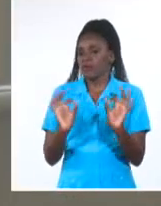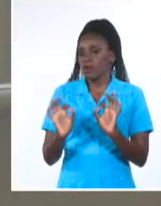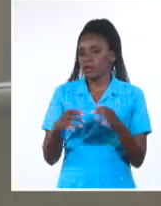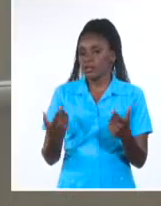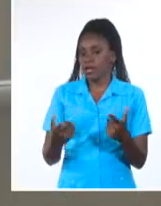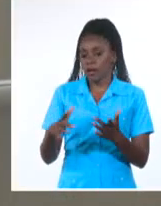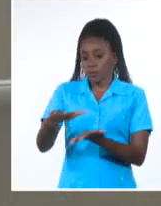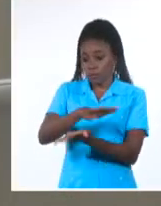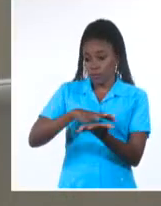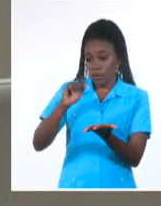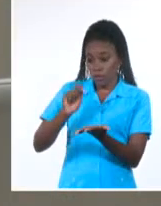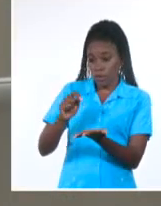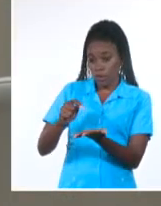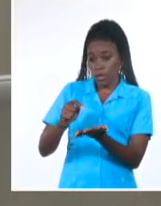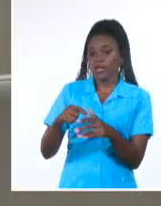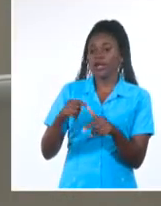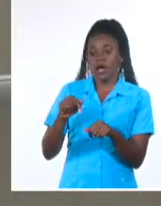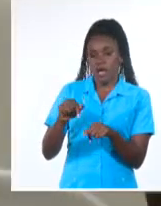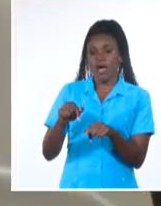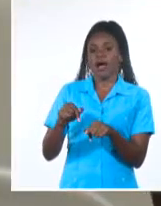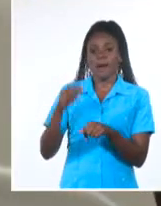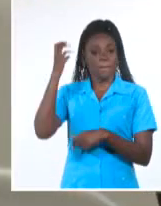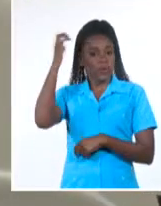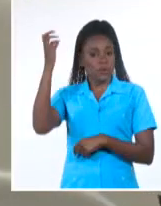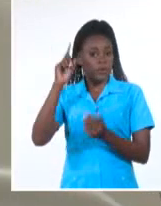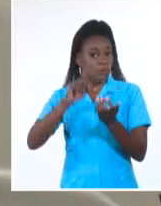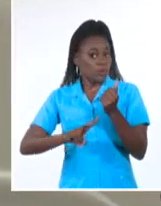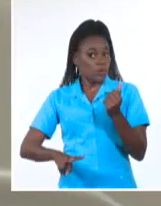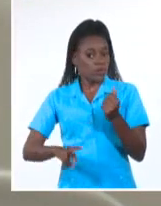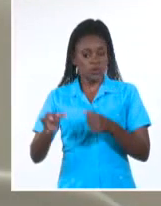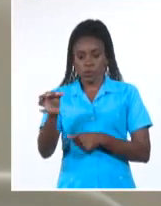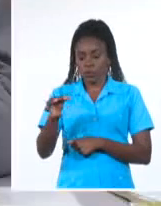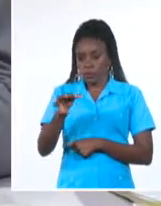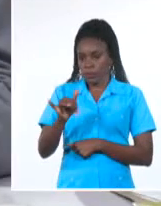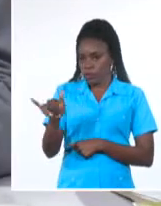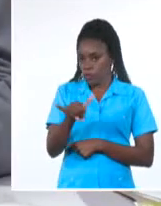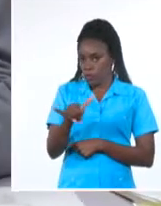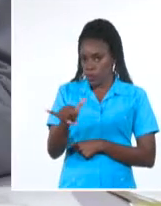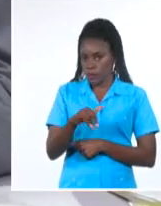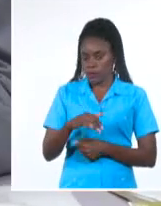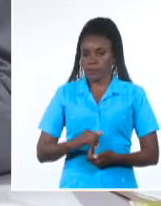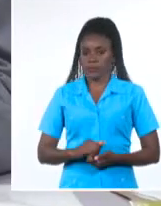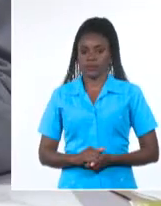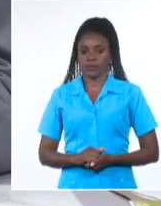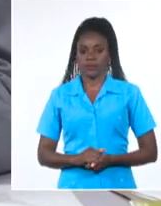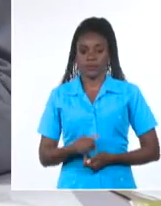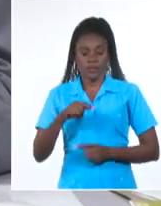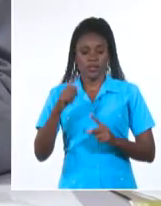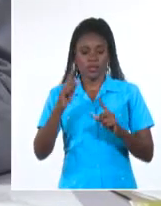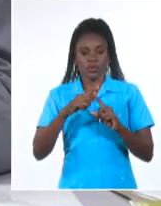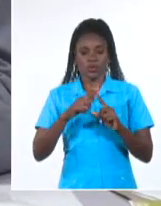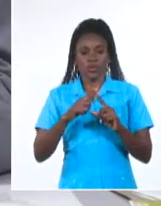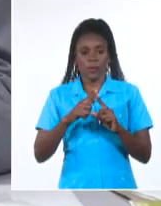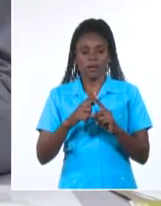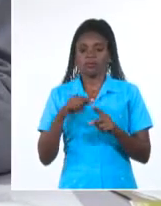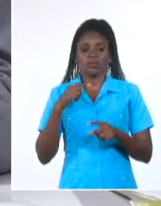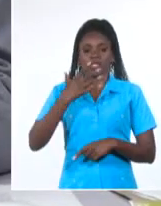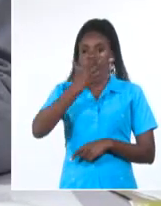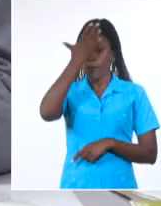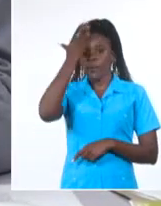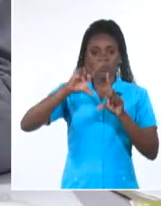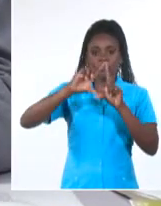los territorios y subordinada a los gobiernos provinciales y municipales. Y este es un tema que se ha deteriorado a nivel de